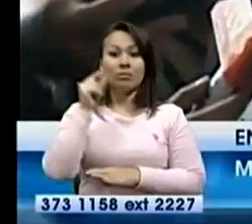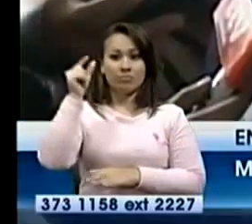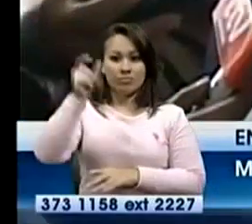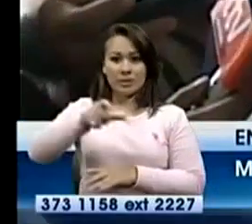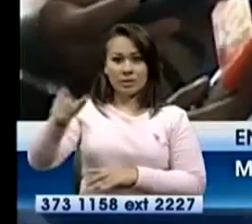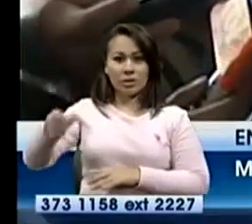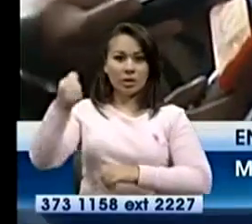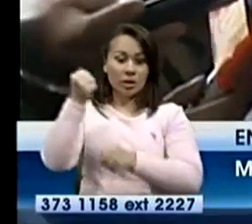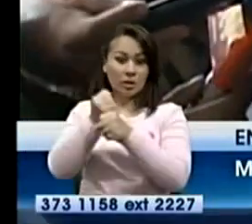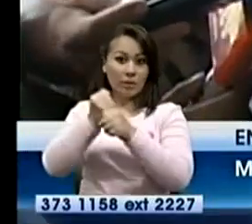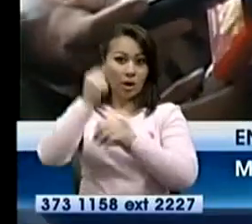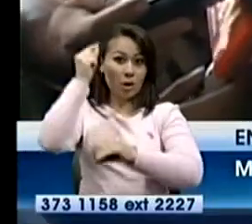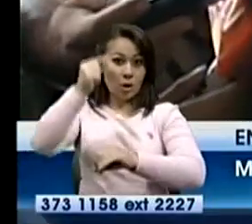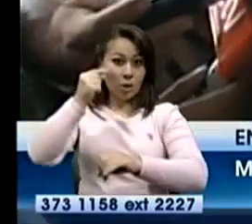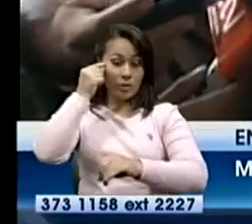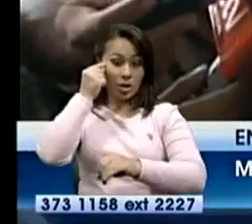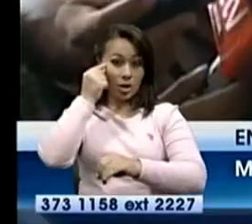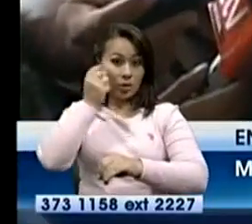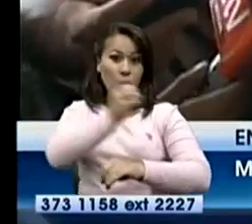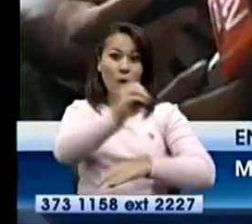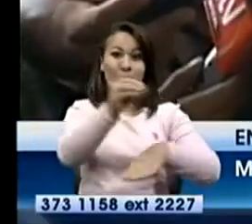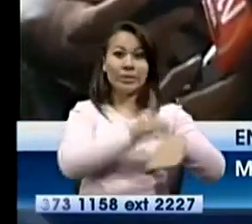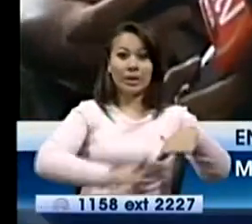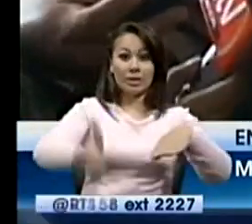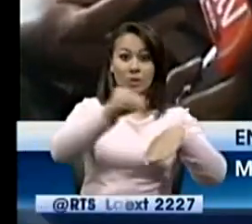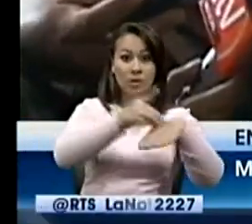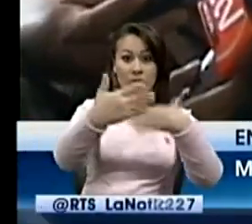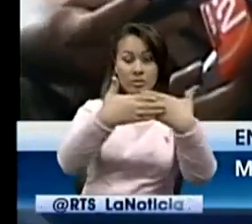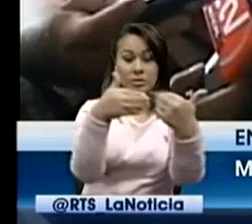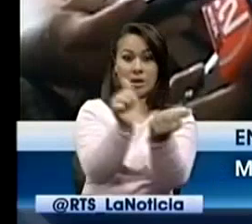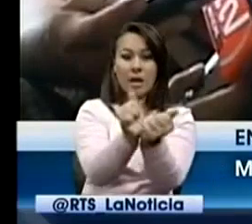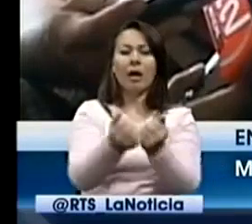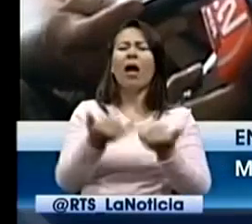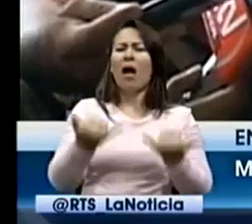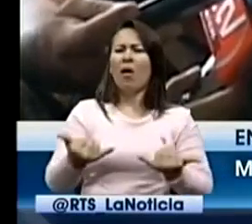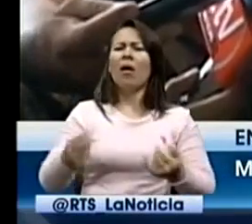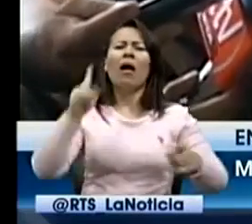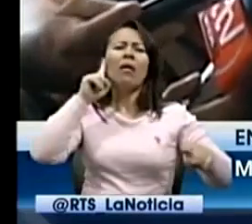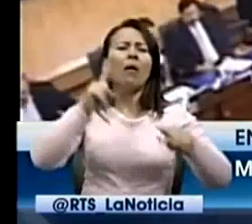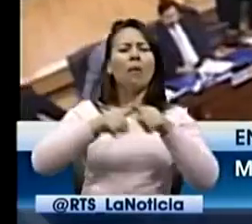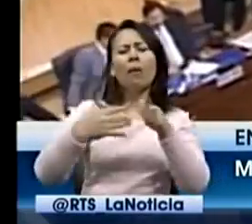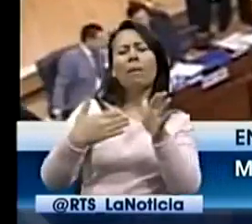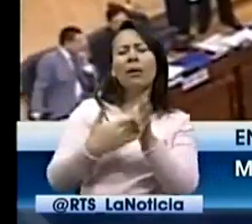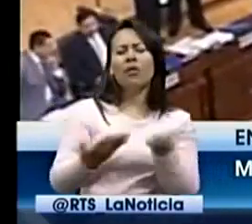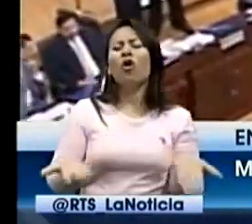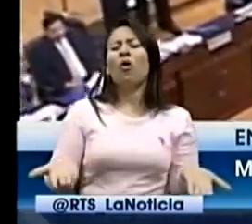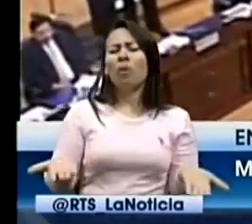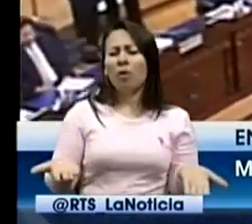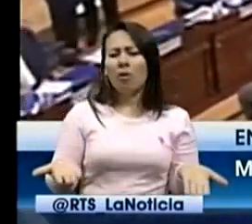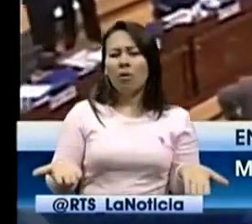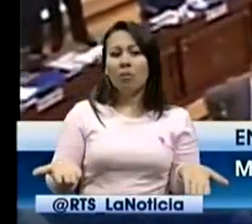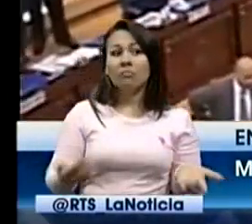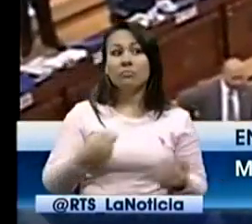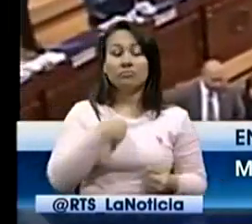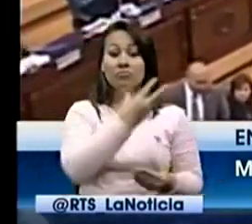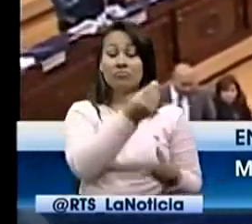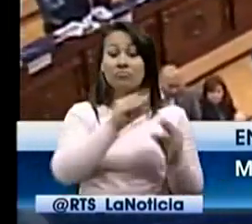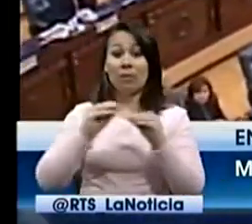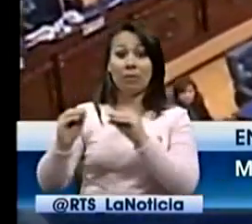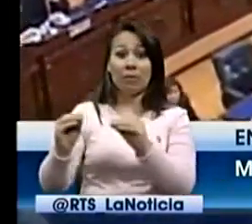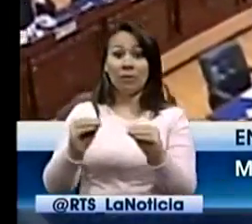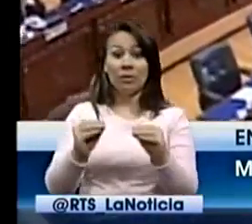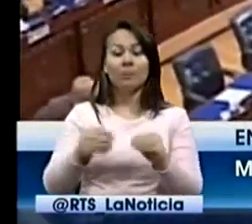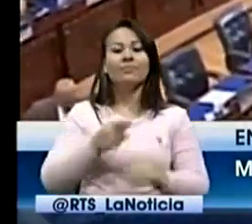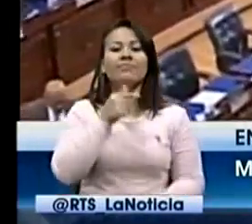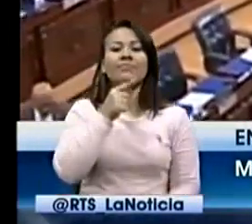ver con este tema de la supuesta tregua, sino que tiene que ir más allá. A pesar de las críticas y las condenas,